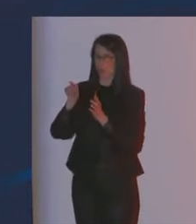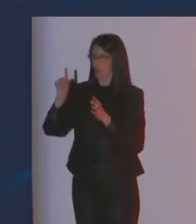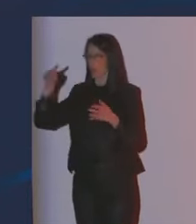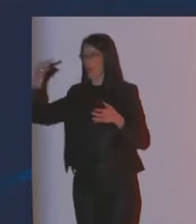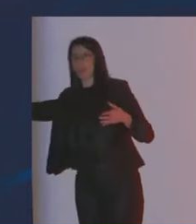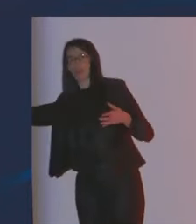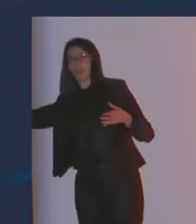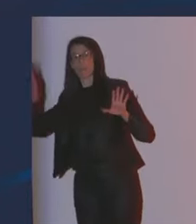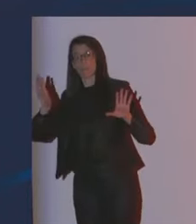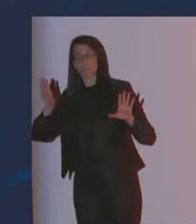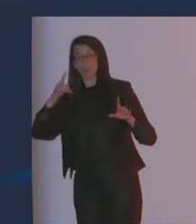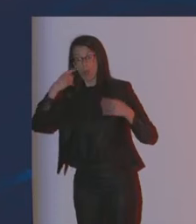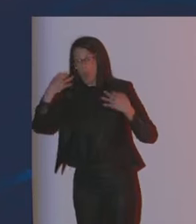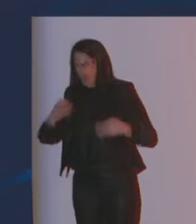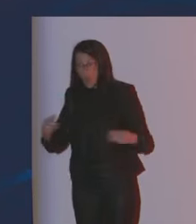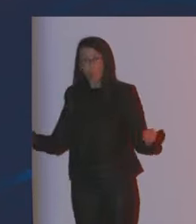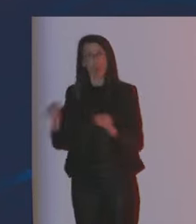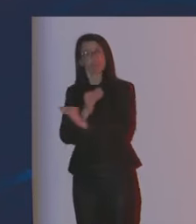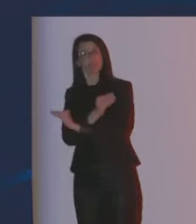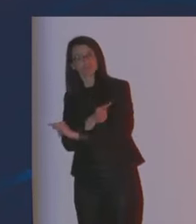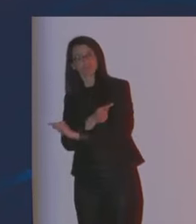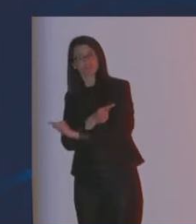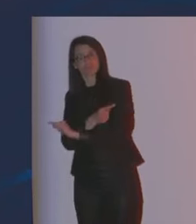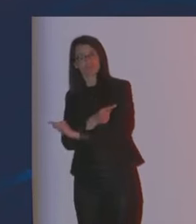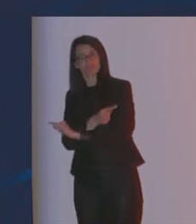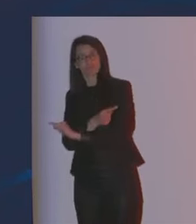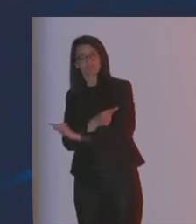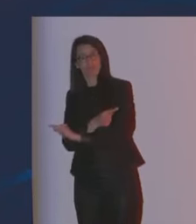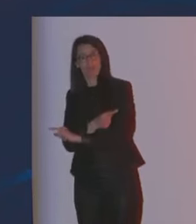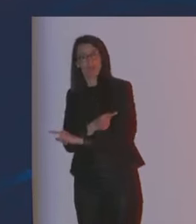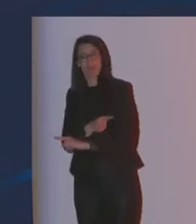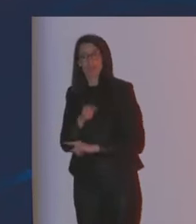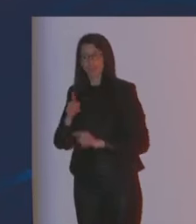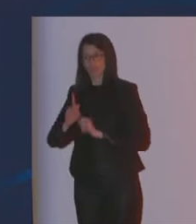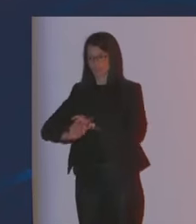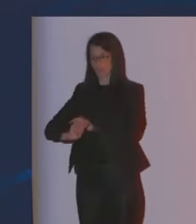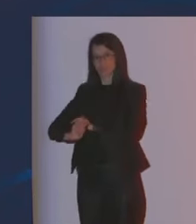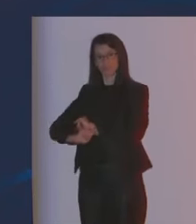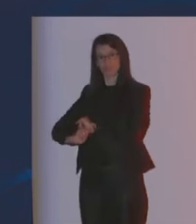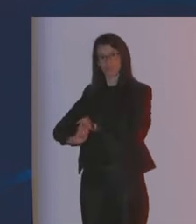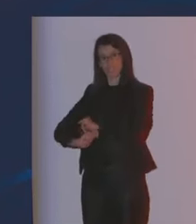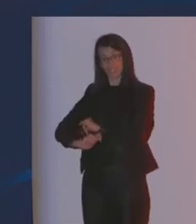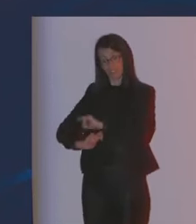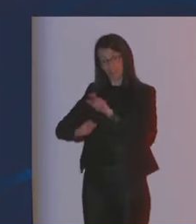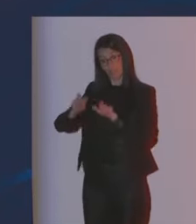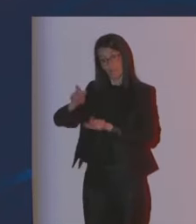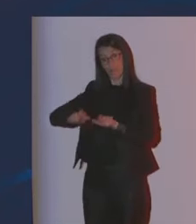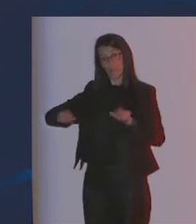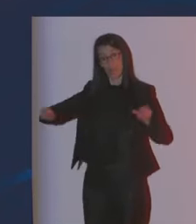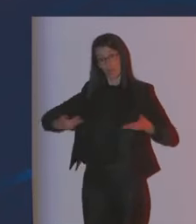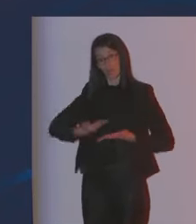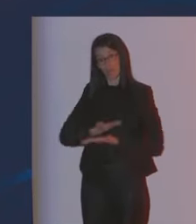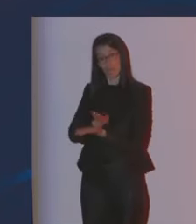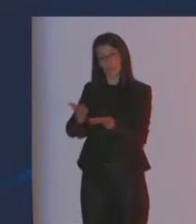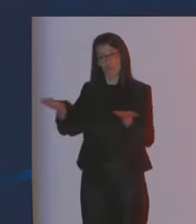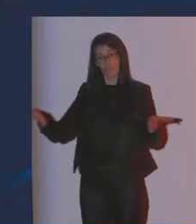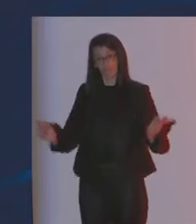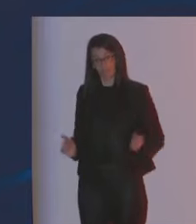realidad es justamente todo lo contrario. Esa es su estrategia para que todos confíen en ella.